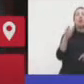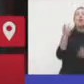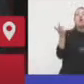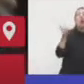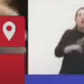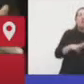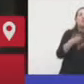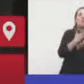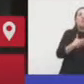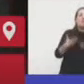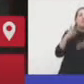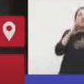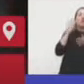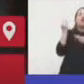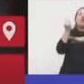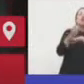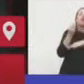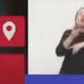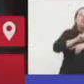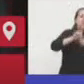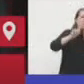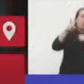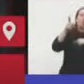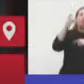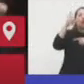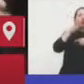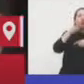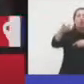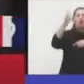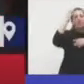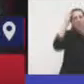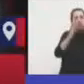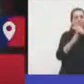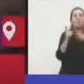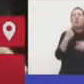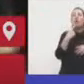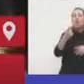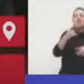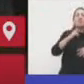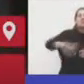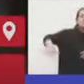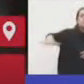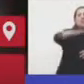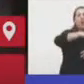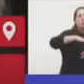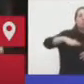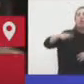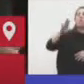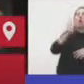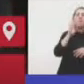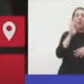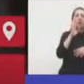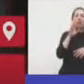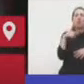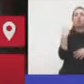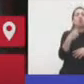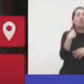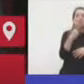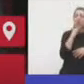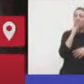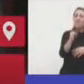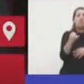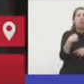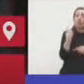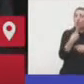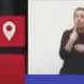todas maneras, Alfredo, yo quiero decir algo. La libertad está llena de riesgos. Ya. Cuanto más libre es una sociedad y cuanto más